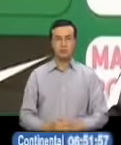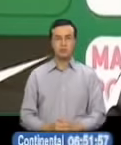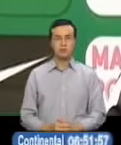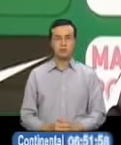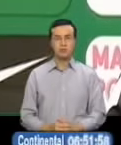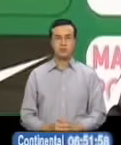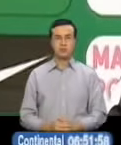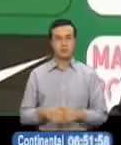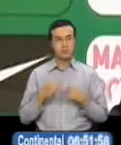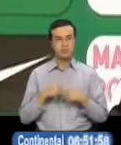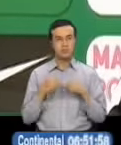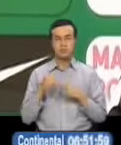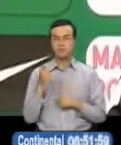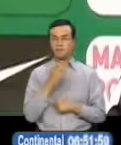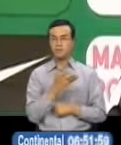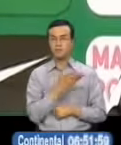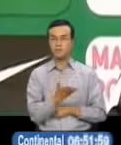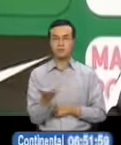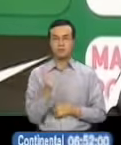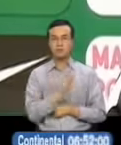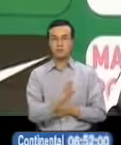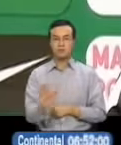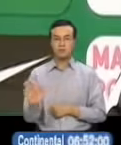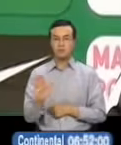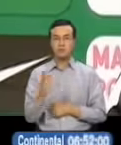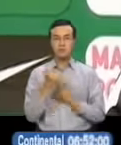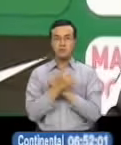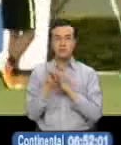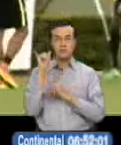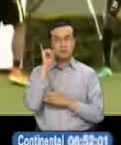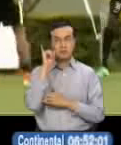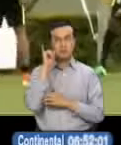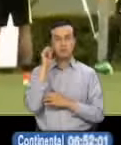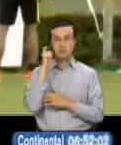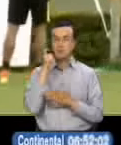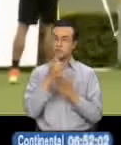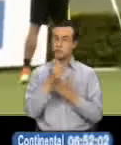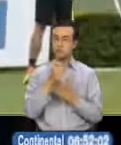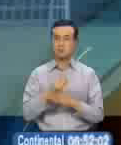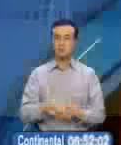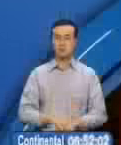que supere esas bondades que tiene Independiente del Valle.